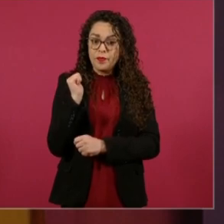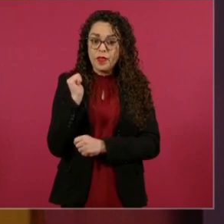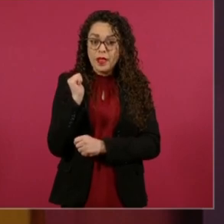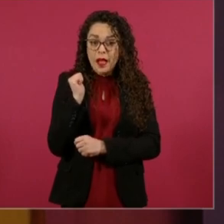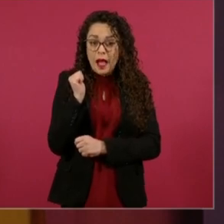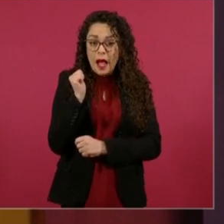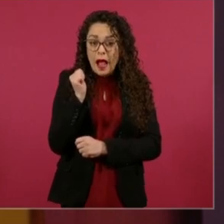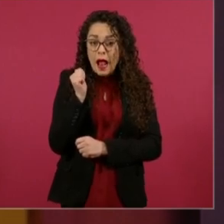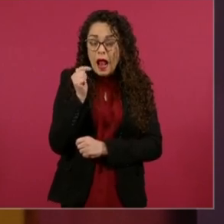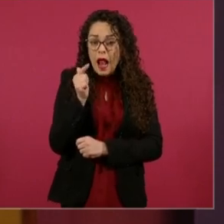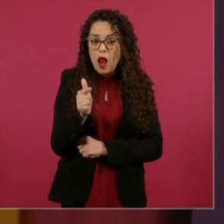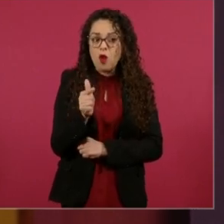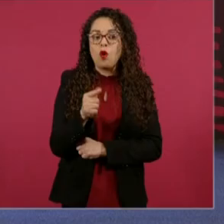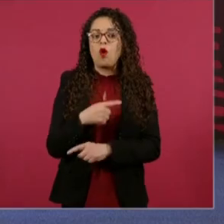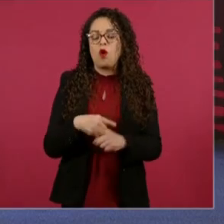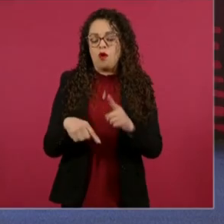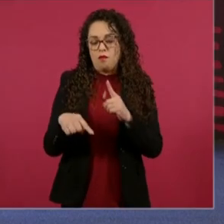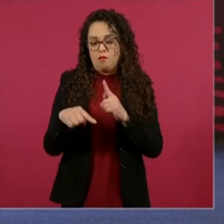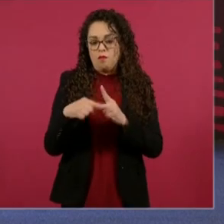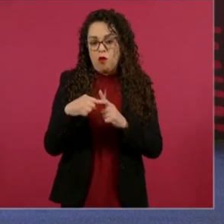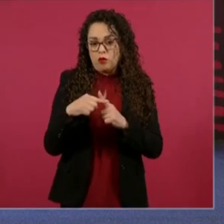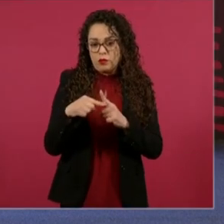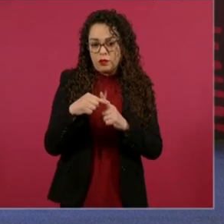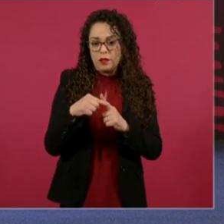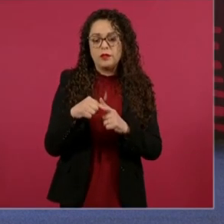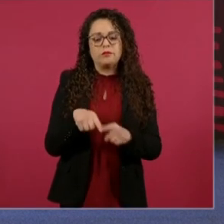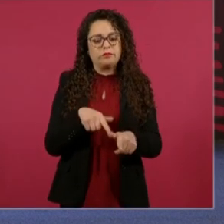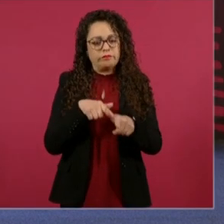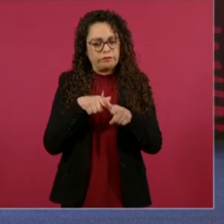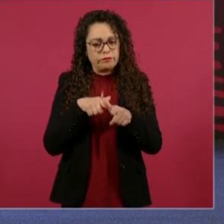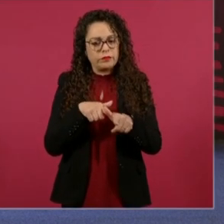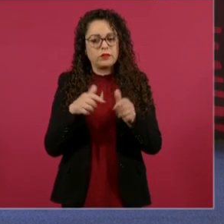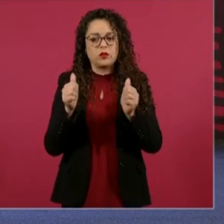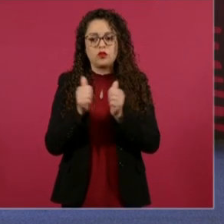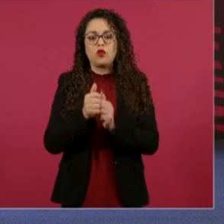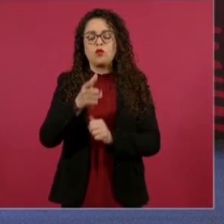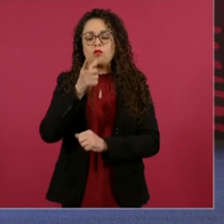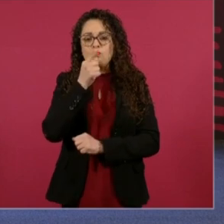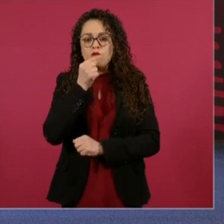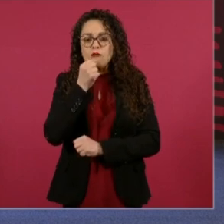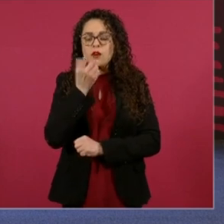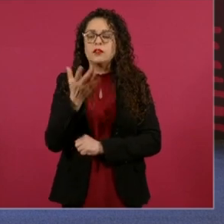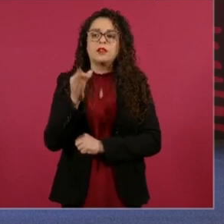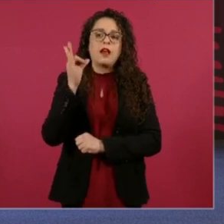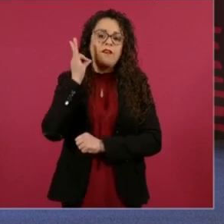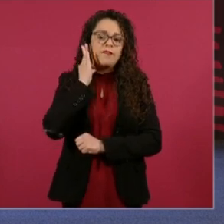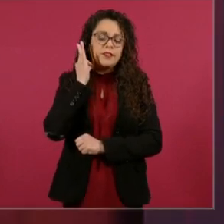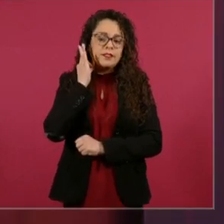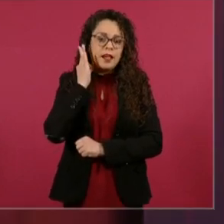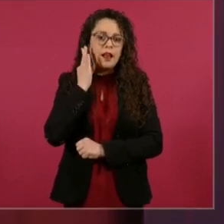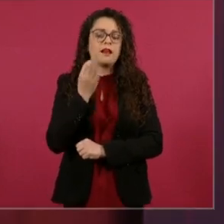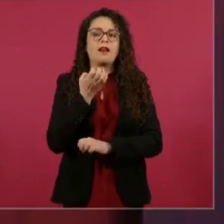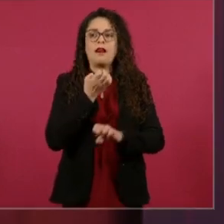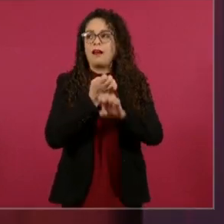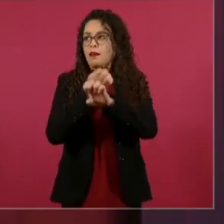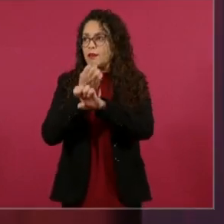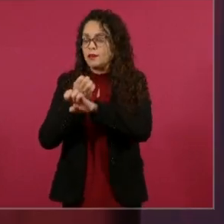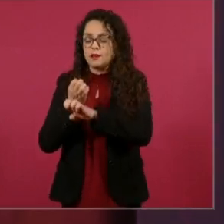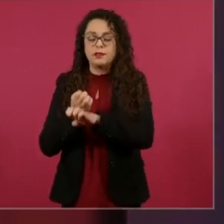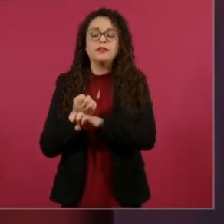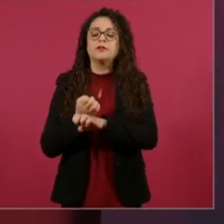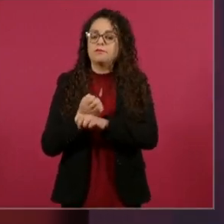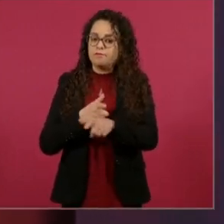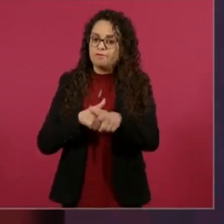trabajando con las autoridades estatales, con las policías, con las fiscalías para seguir reduciendo este